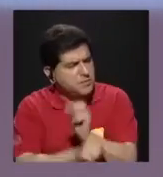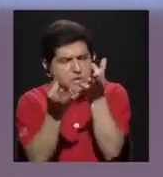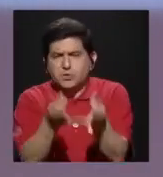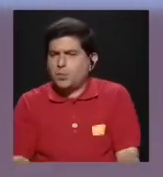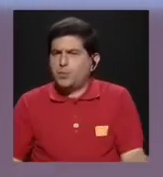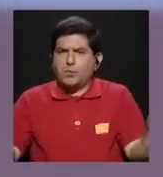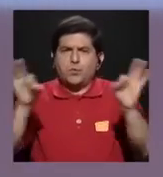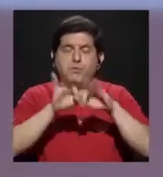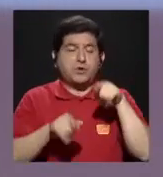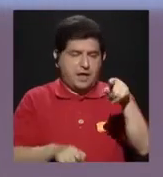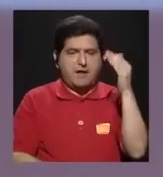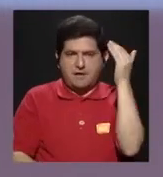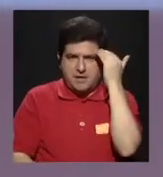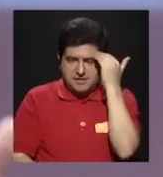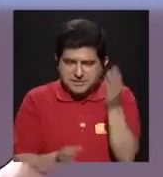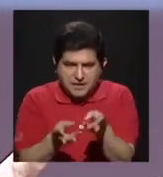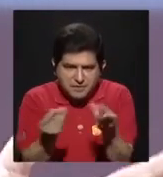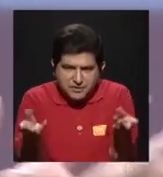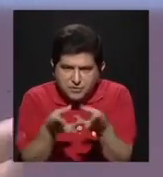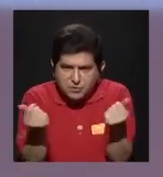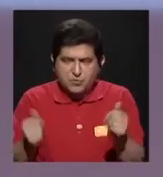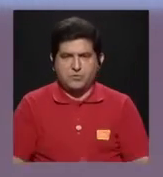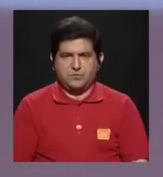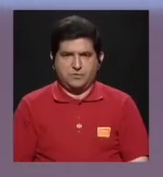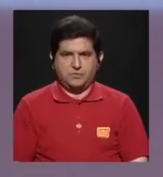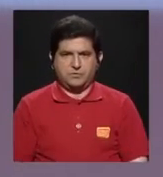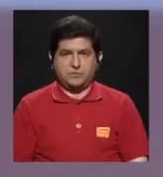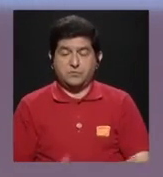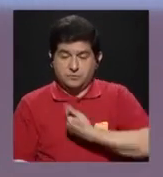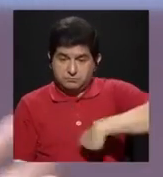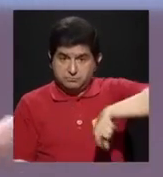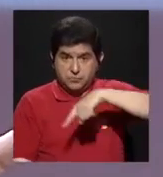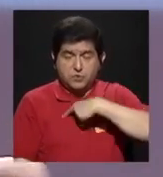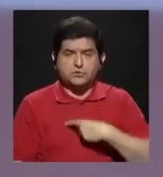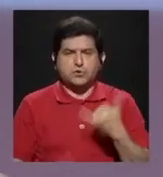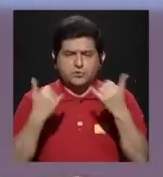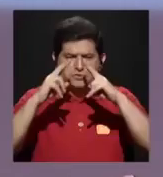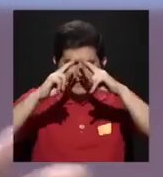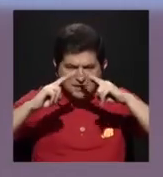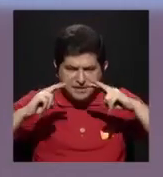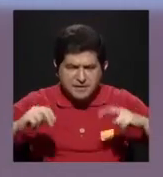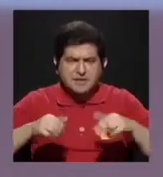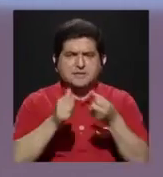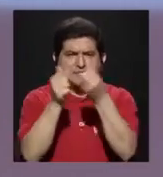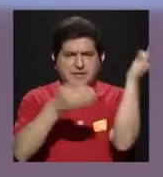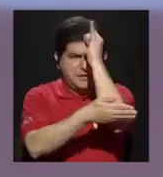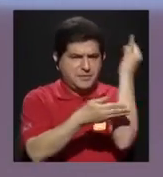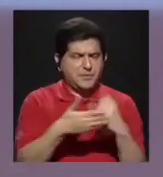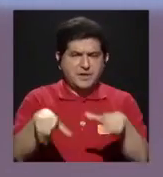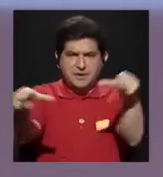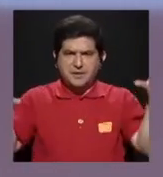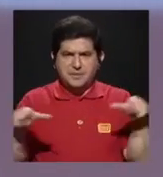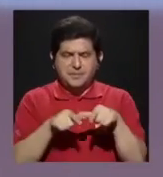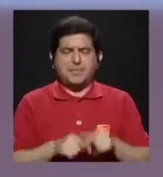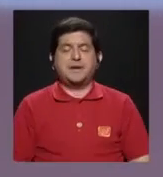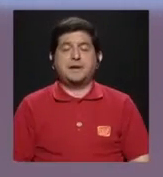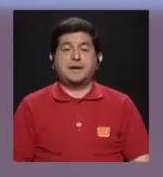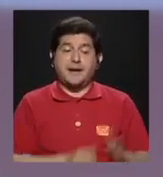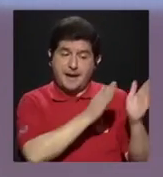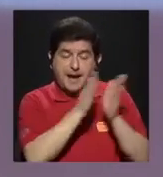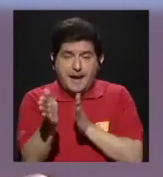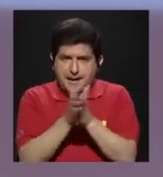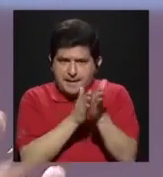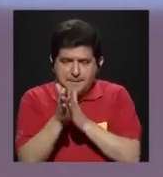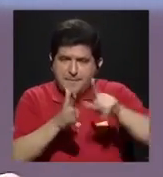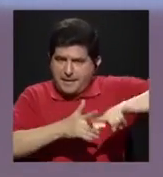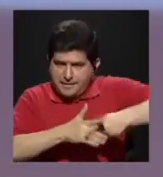importante, ellas son las que conocen su producto. De hecho, ya hicimos un mapeo de la zona para iniciar el plan de aprovechamiento, en